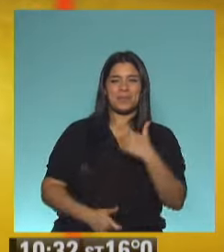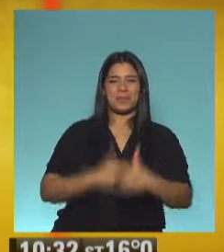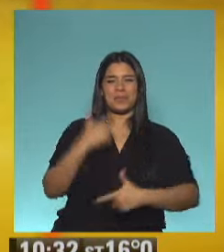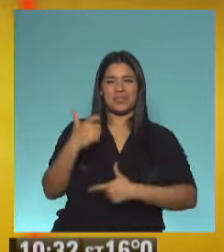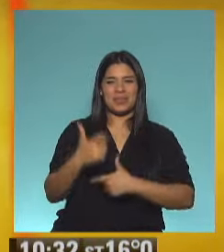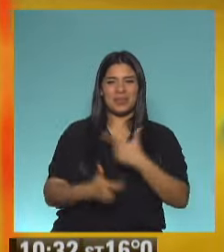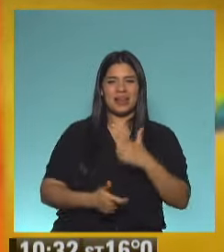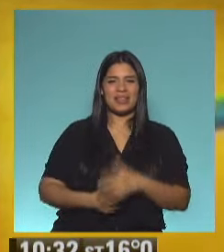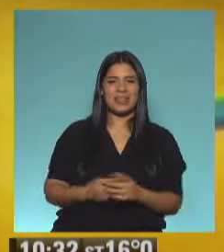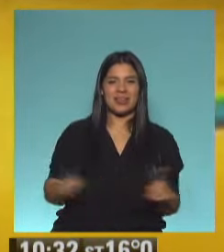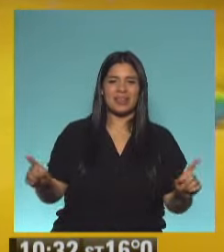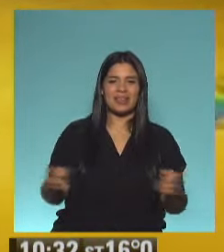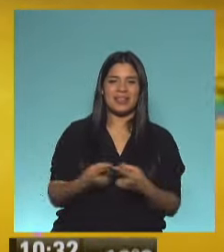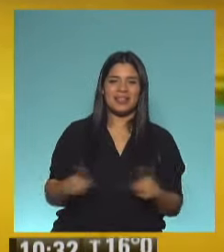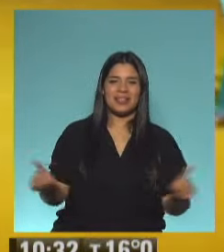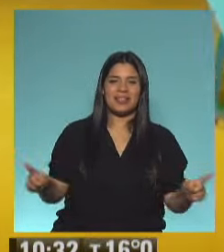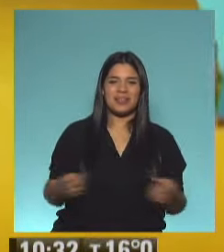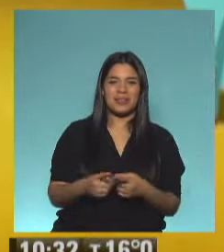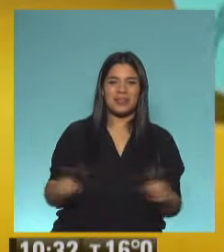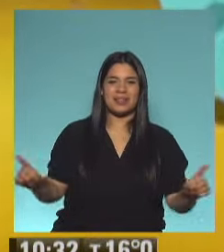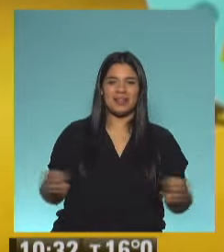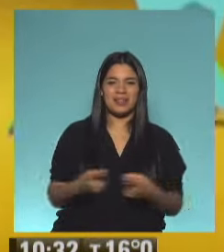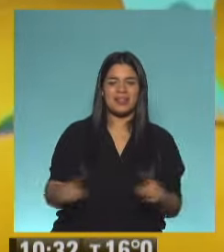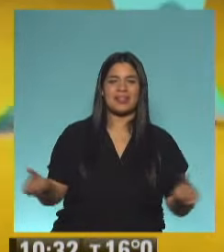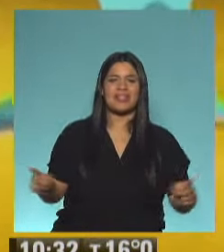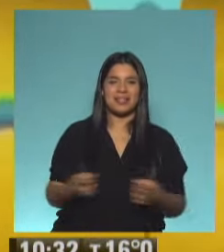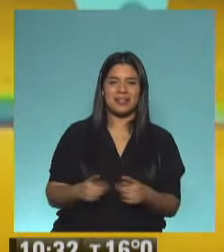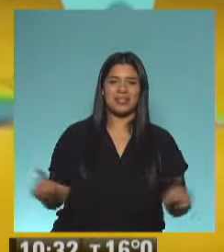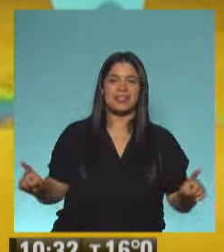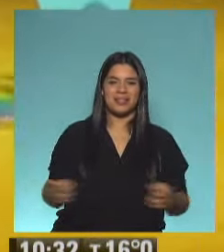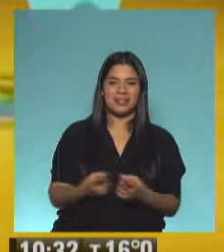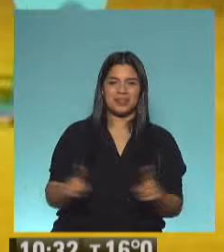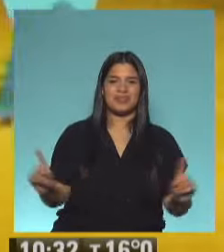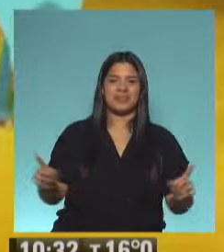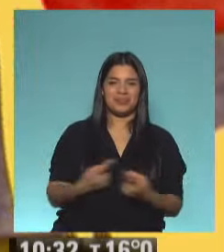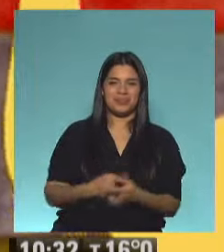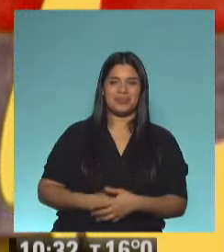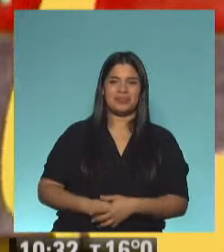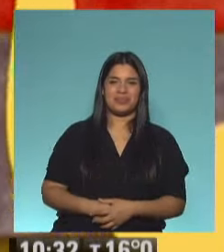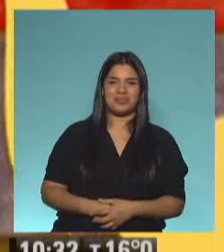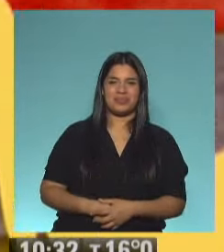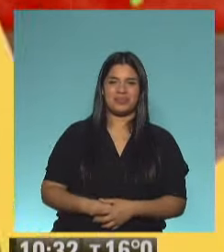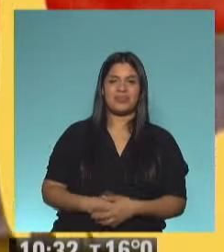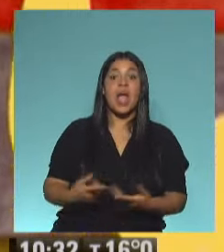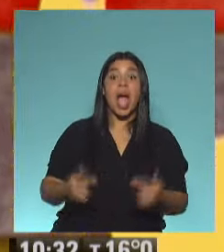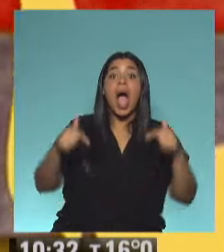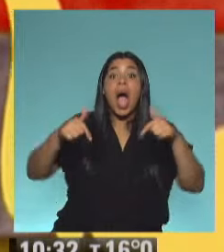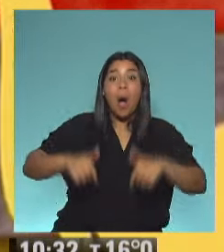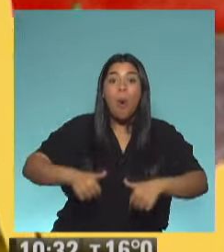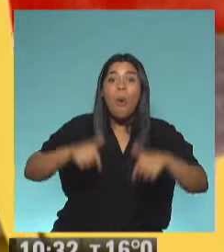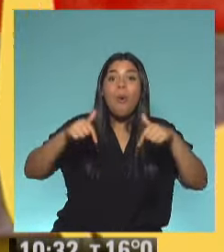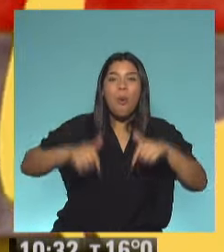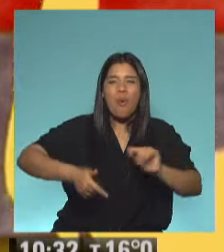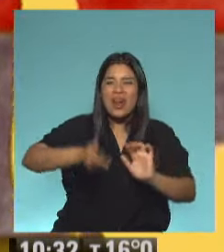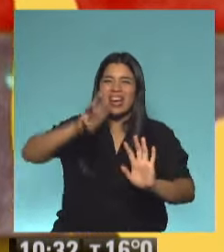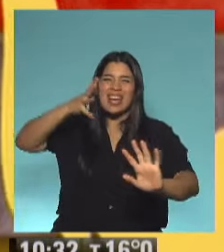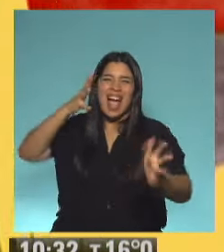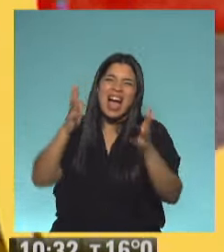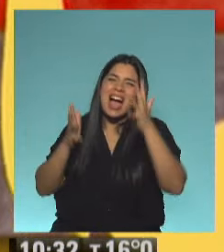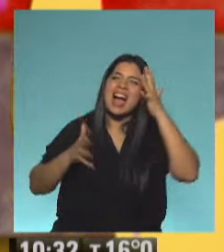¡Ja! Llegando está el